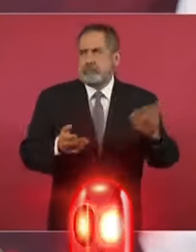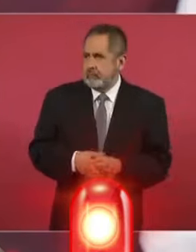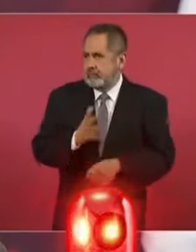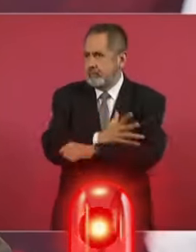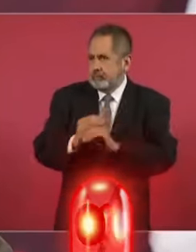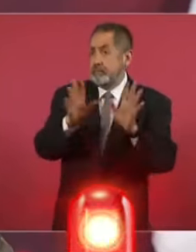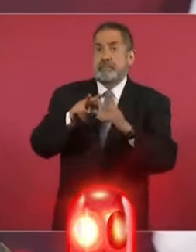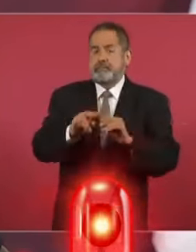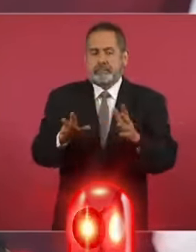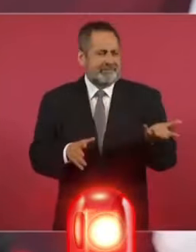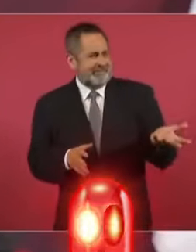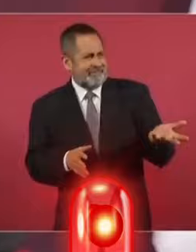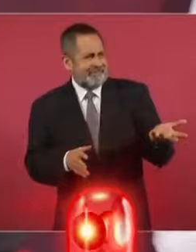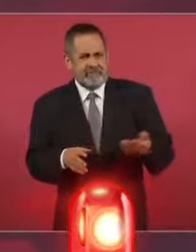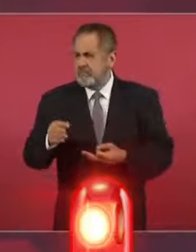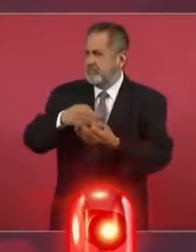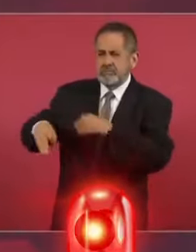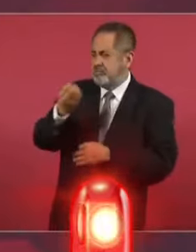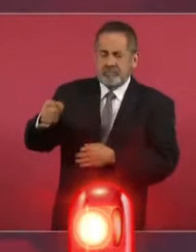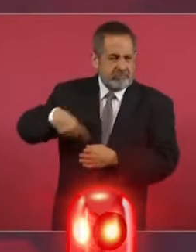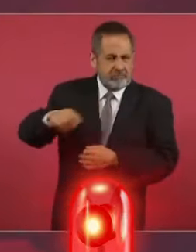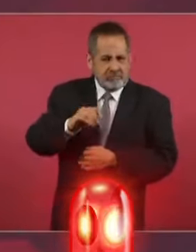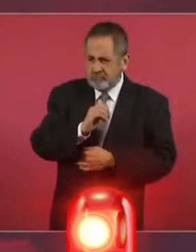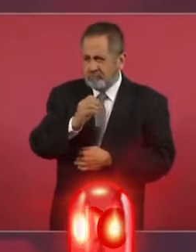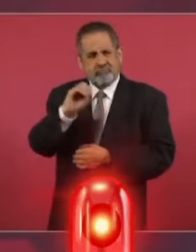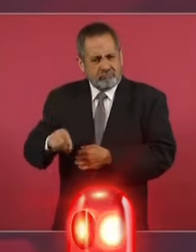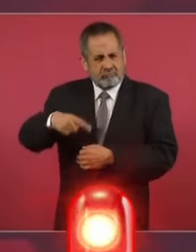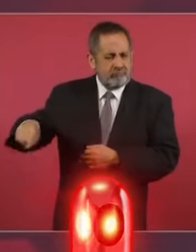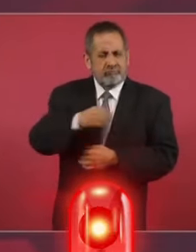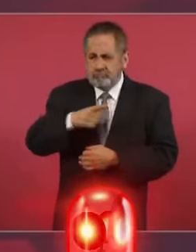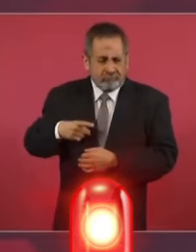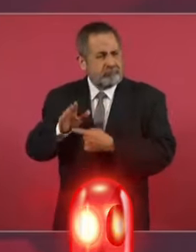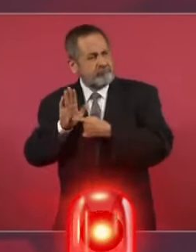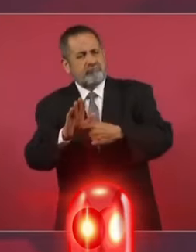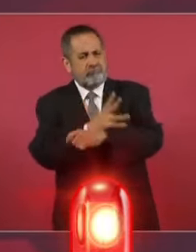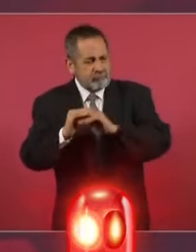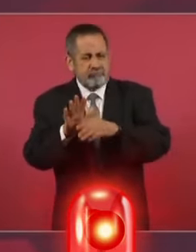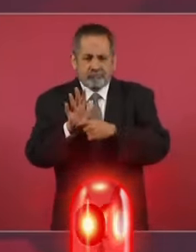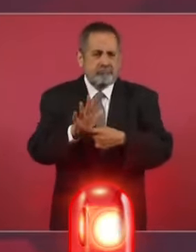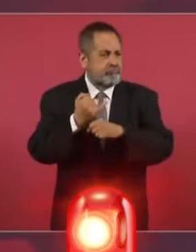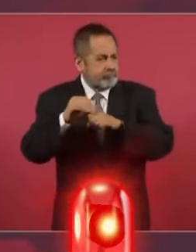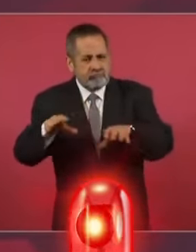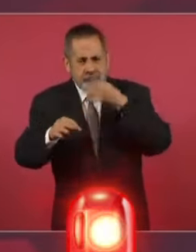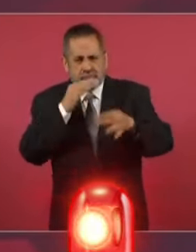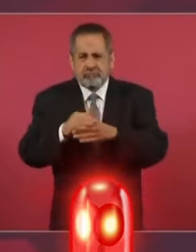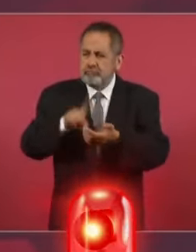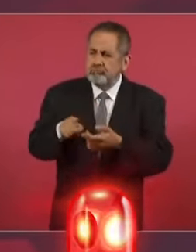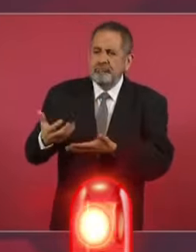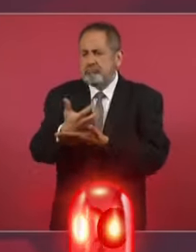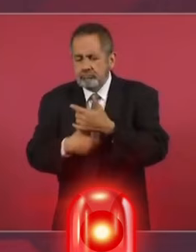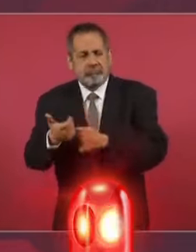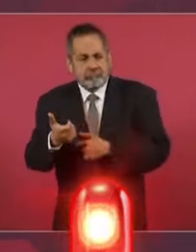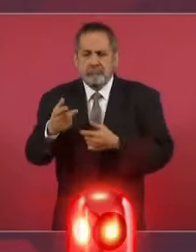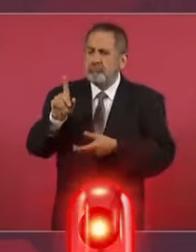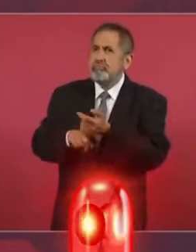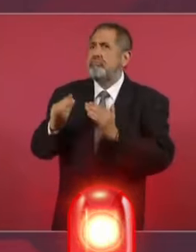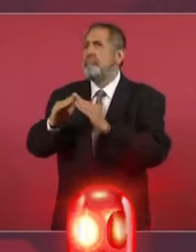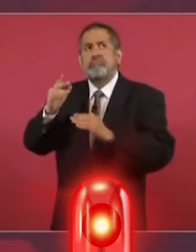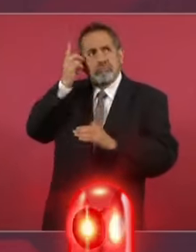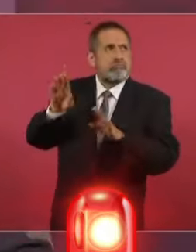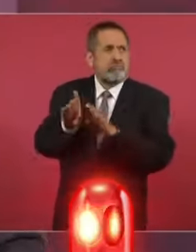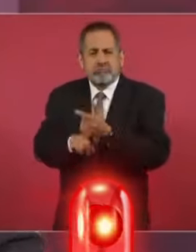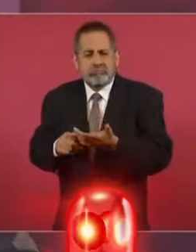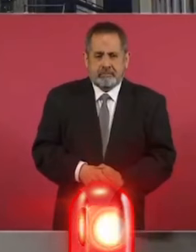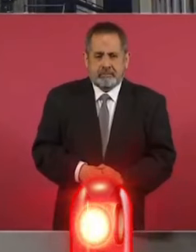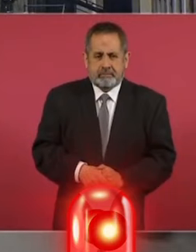transparencia. Todos estamos obligados, todos los servidores públicos, a informar sobre nuestros ingresos, nuestros bienes. Eso